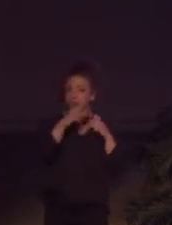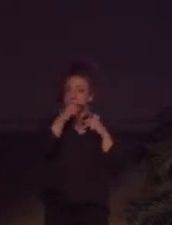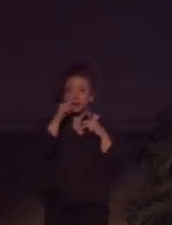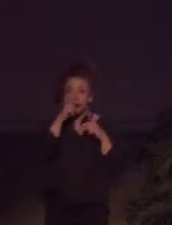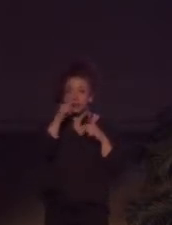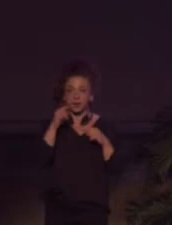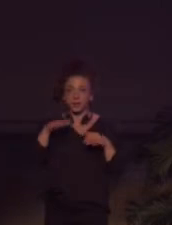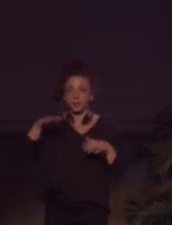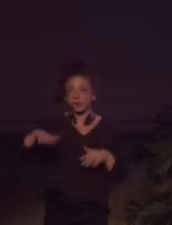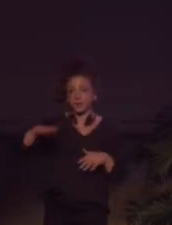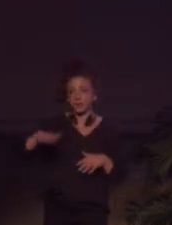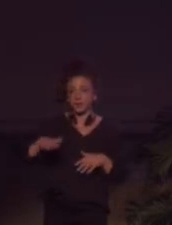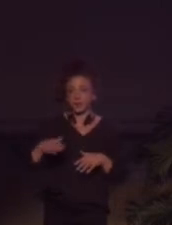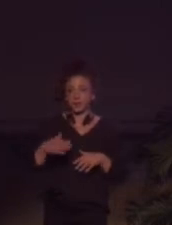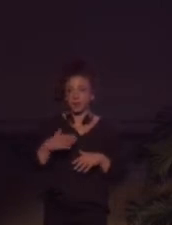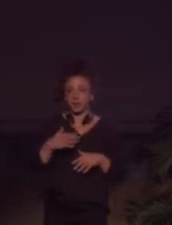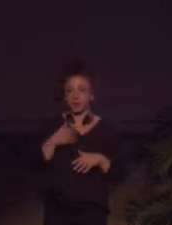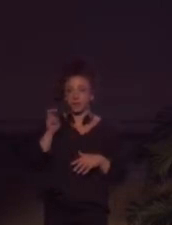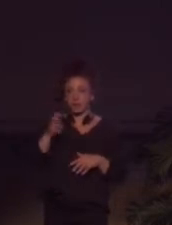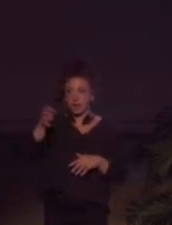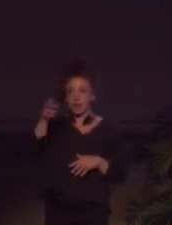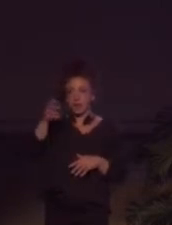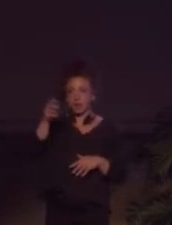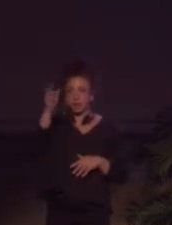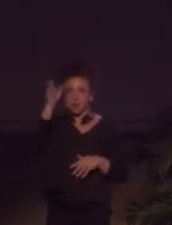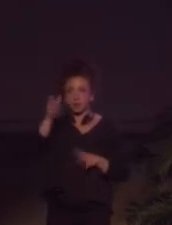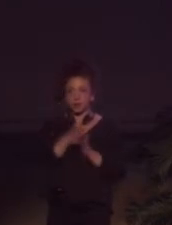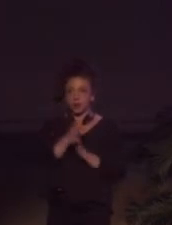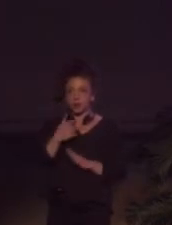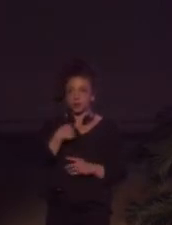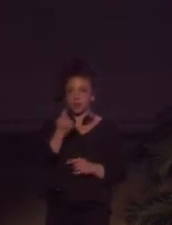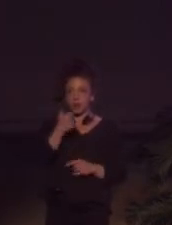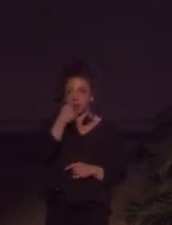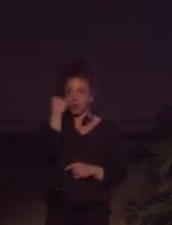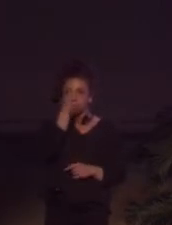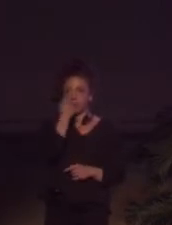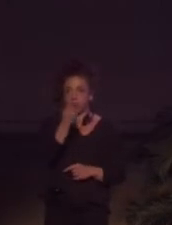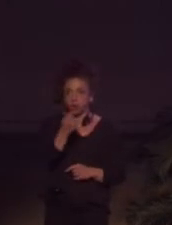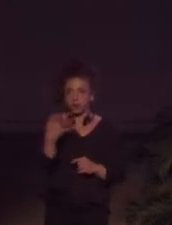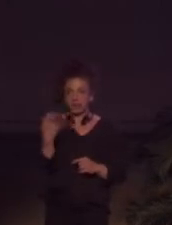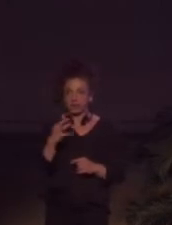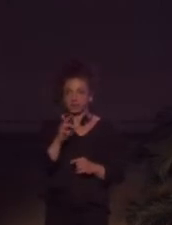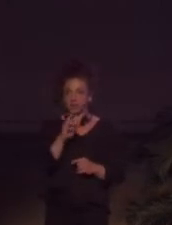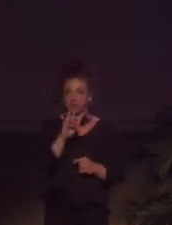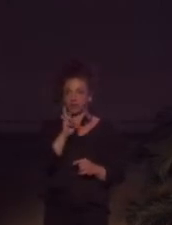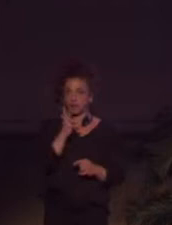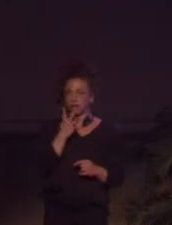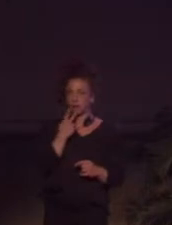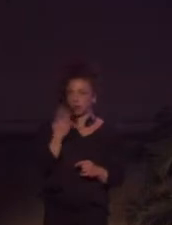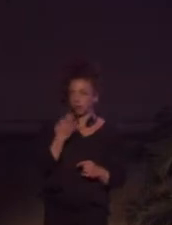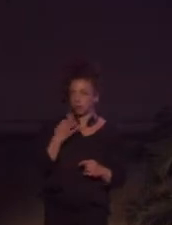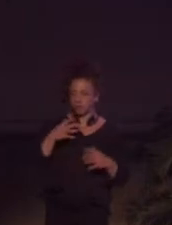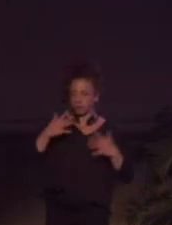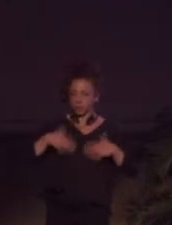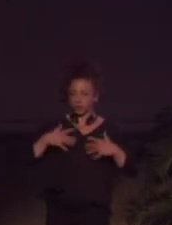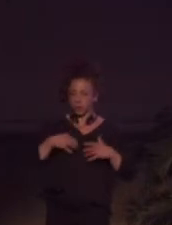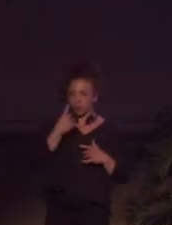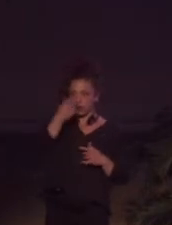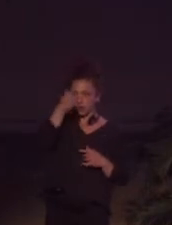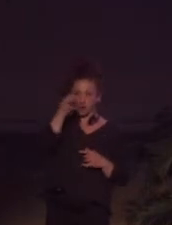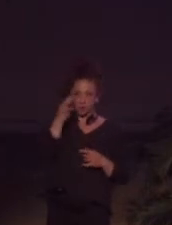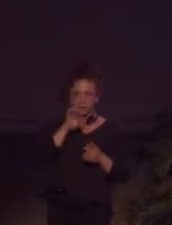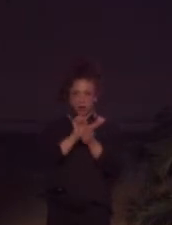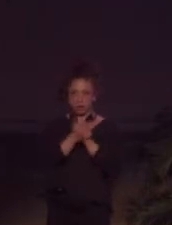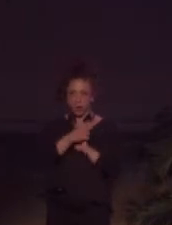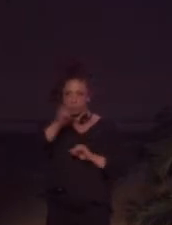Claro, imaginaros, yo venía del pueblo, aquello era, yo no sabía lo que era performatividad de género, no sabía lo que eran los talleres de la Kings, y mi cabeza hizo una